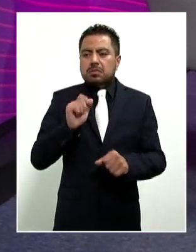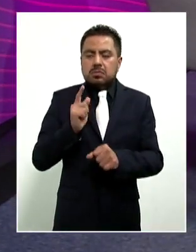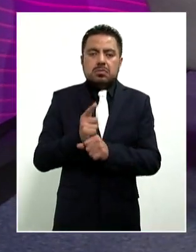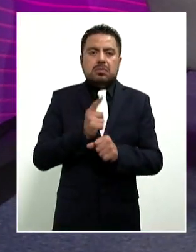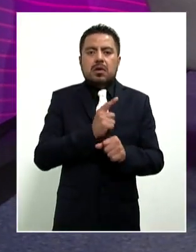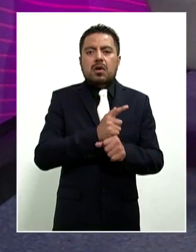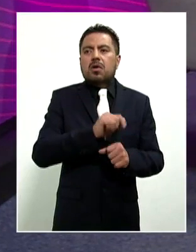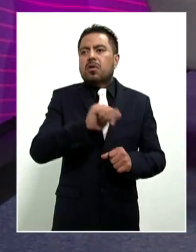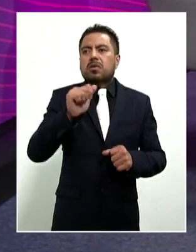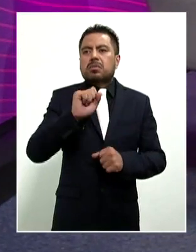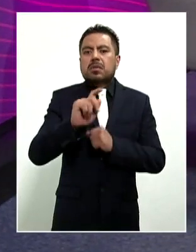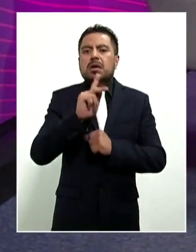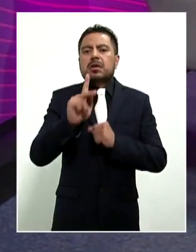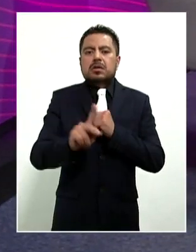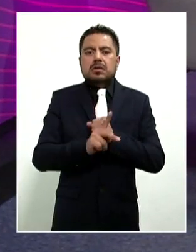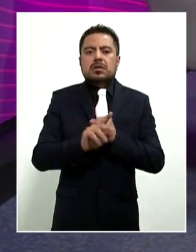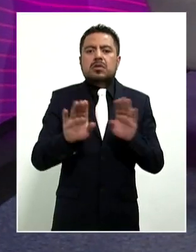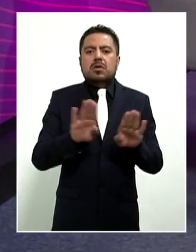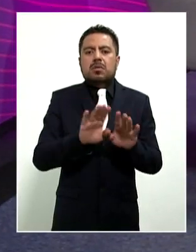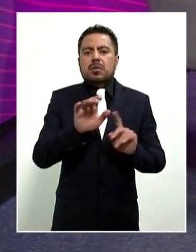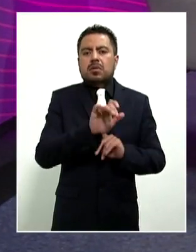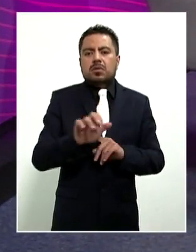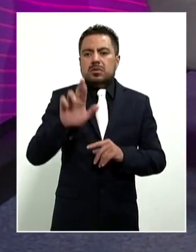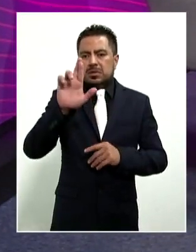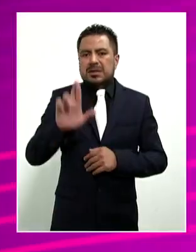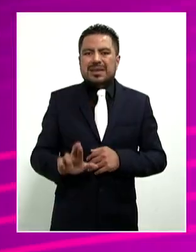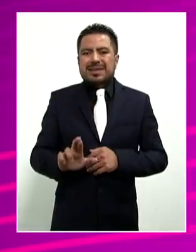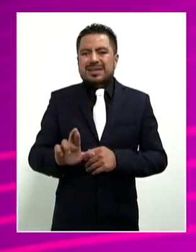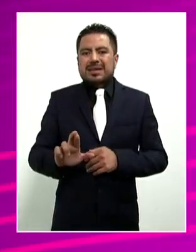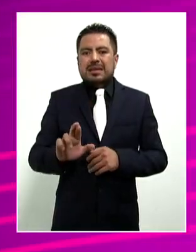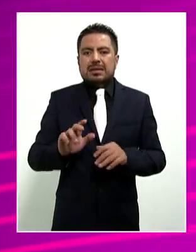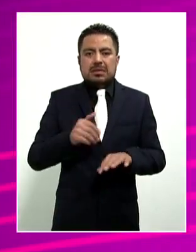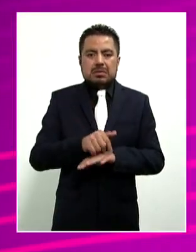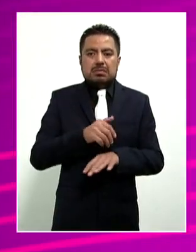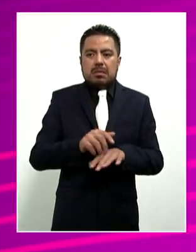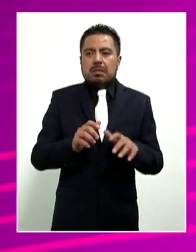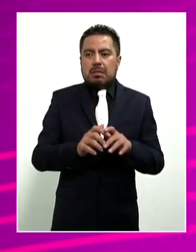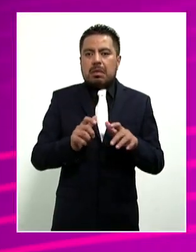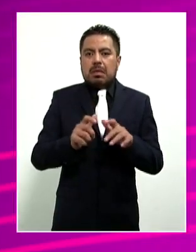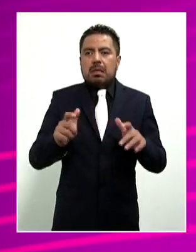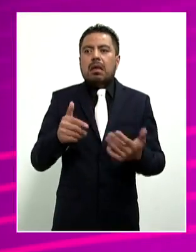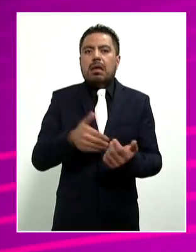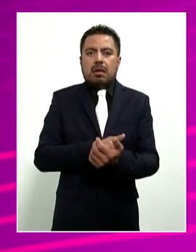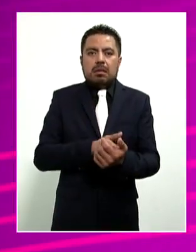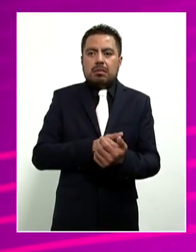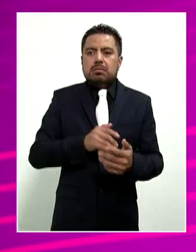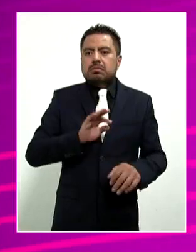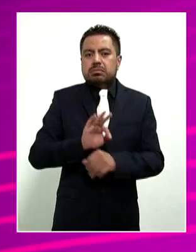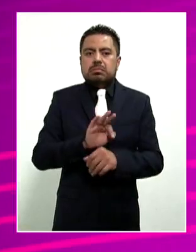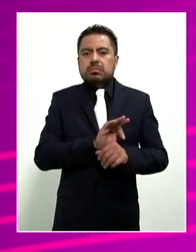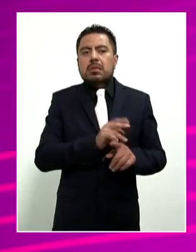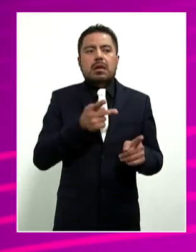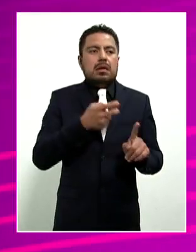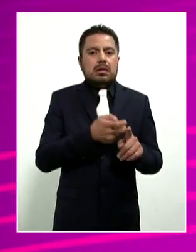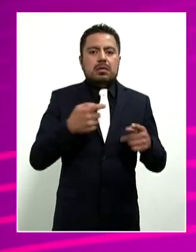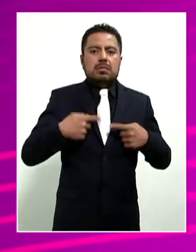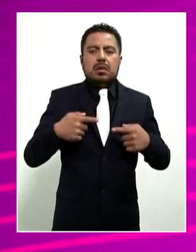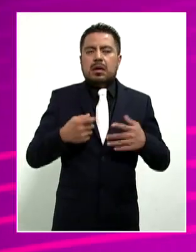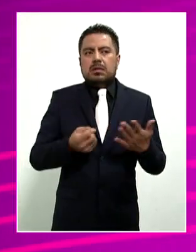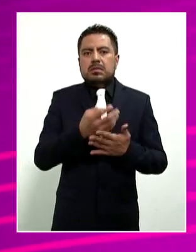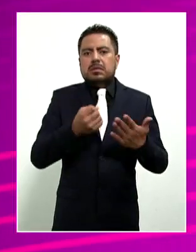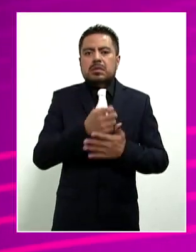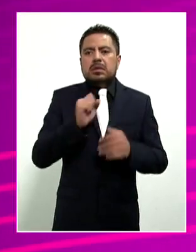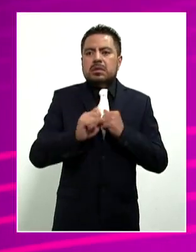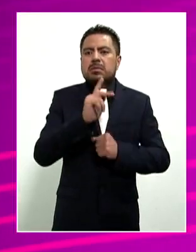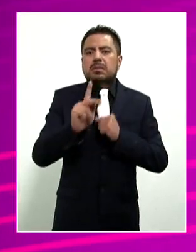otros países de la región. Por ejemplo, Costa Rica está recibiendo un número creciente de personas refugiadas, y realmente esas personas están saliendo de sus países